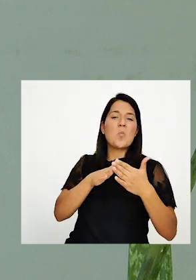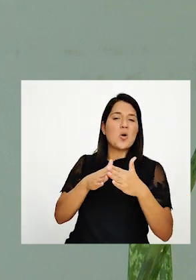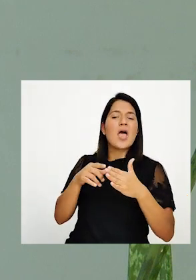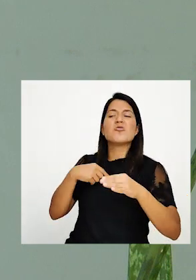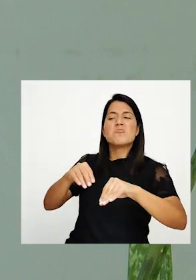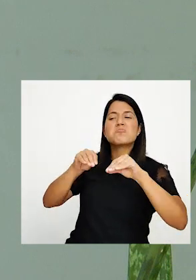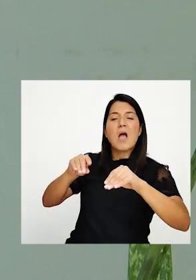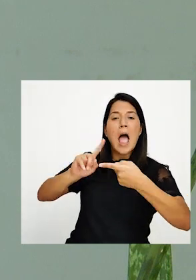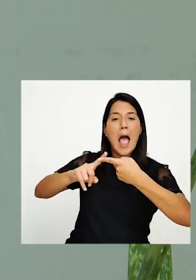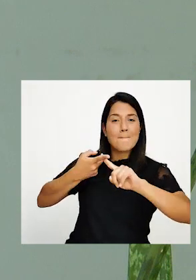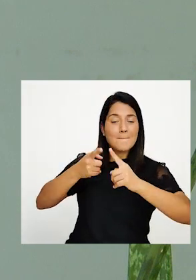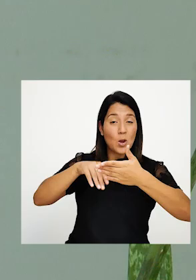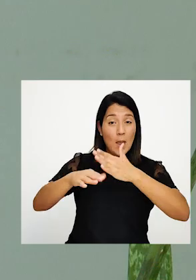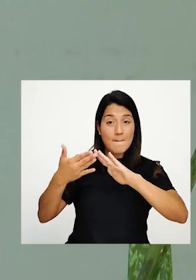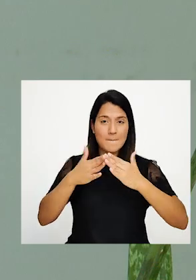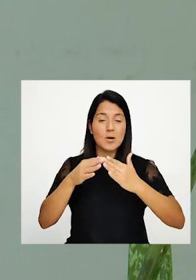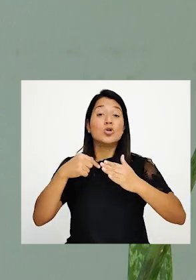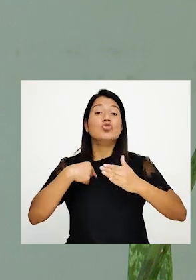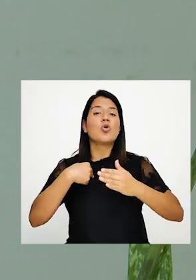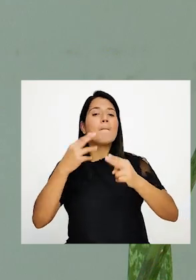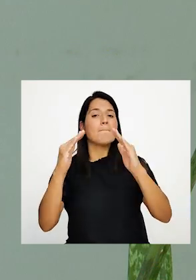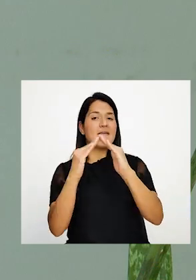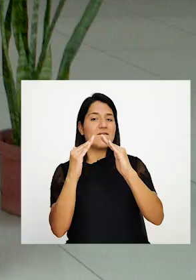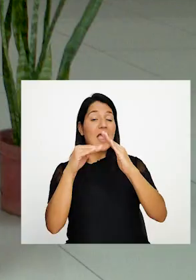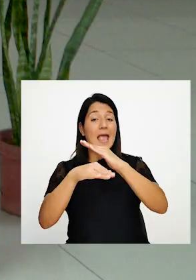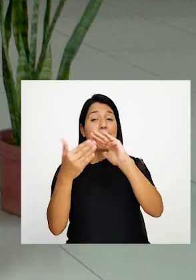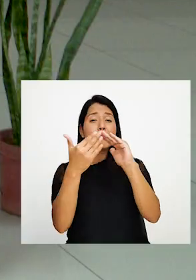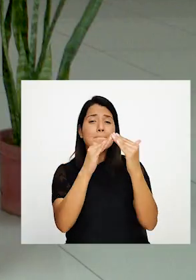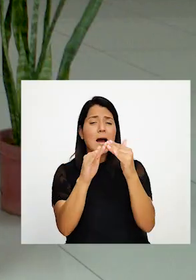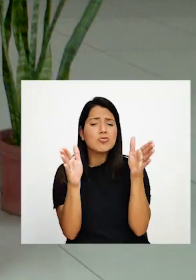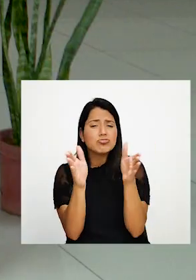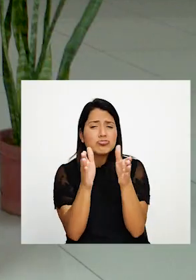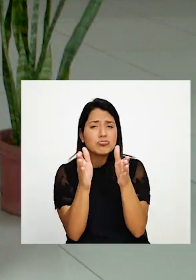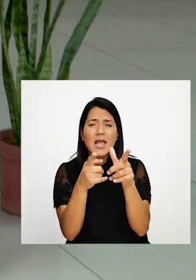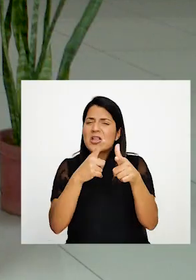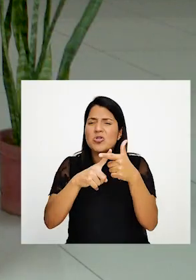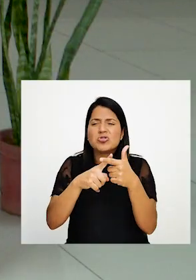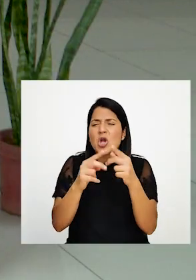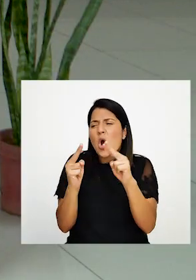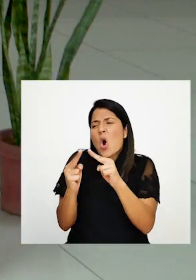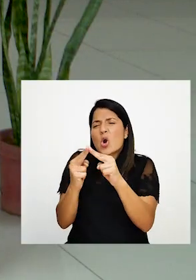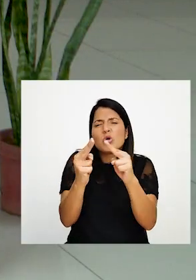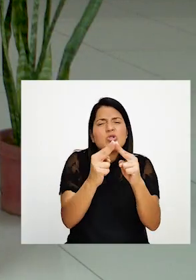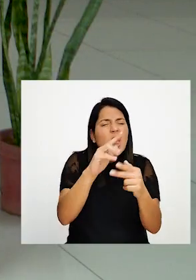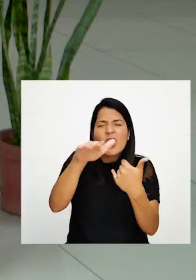del barrio. Nosotros vivíamos en un barrio muy pequeño, entonces todos nos conocíamos.